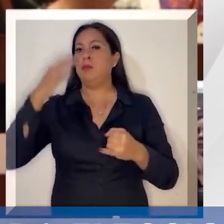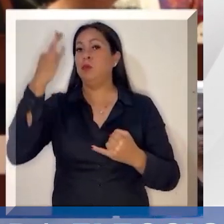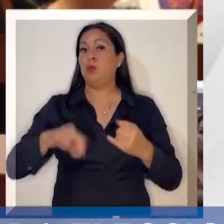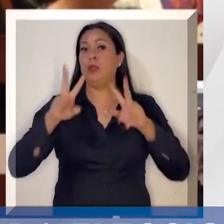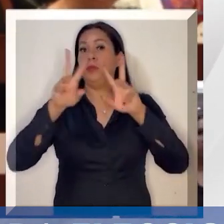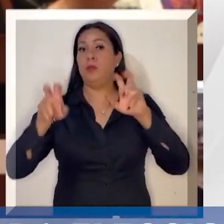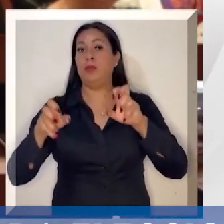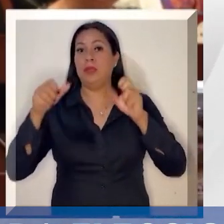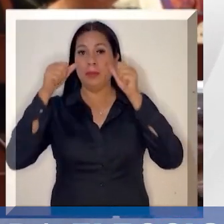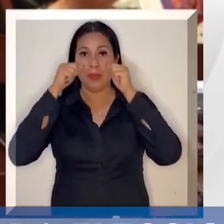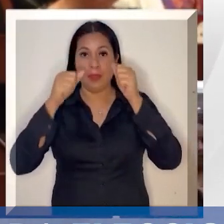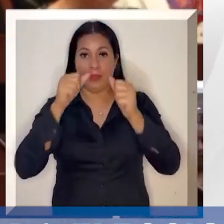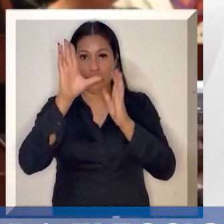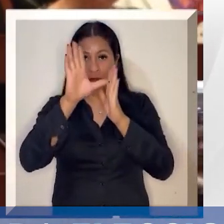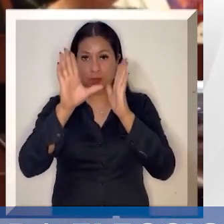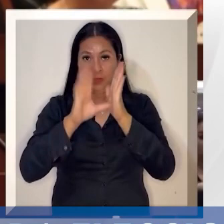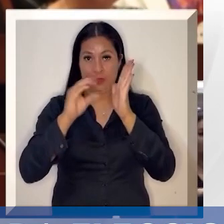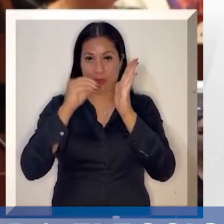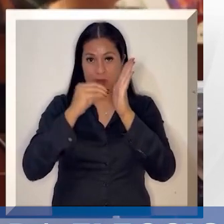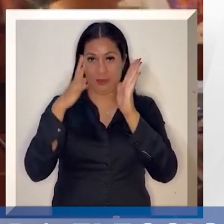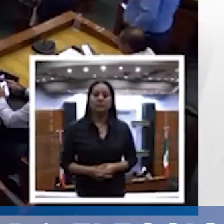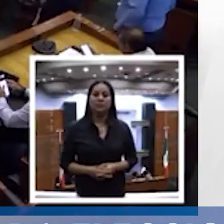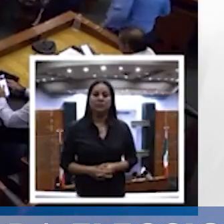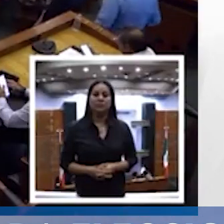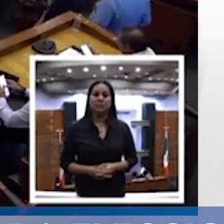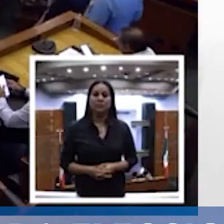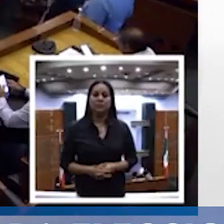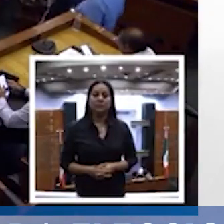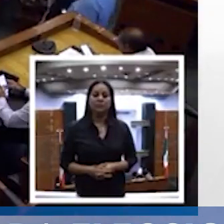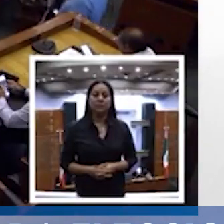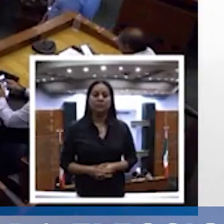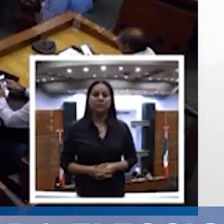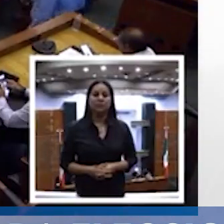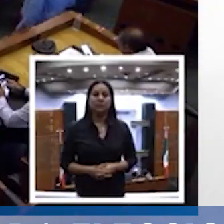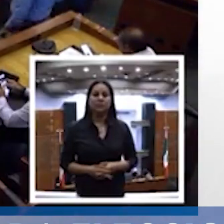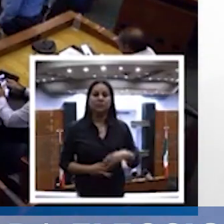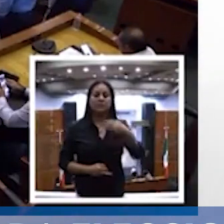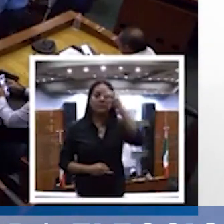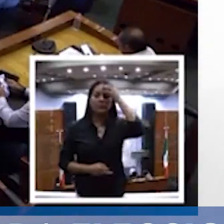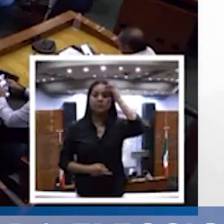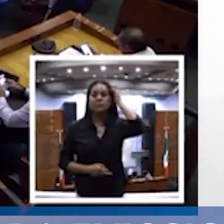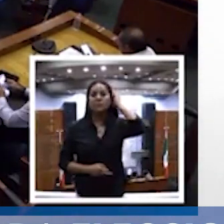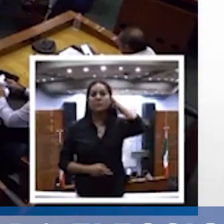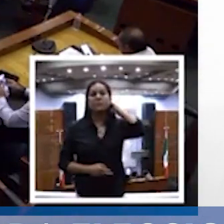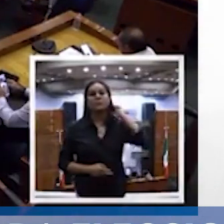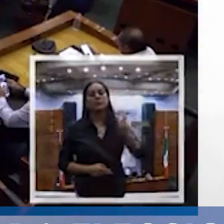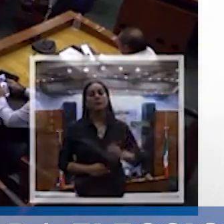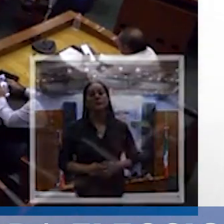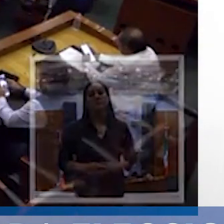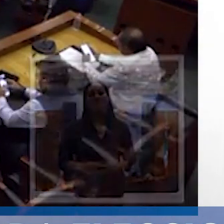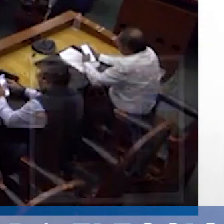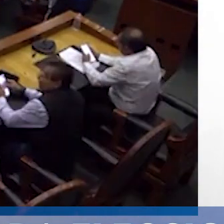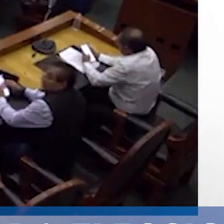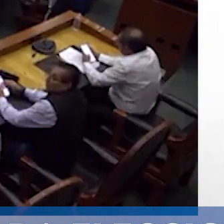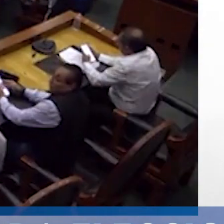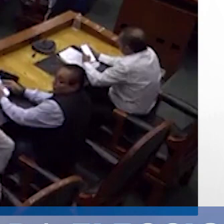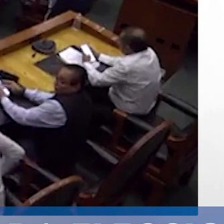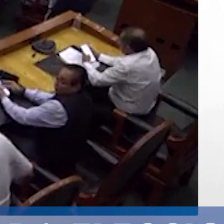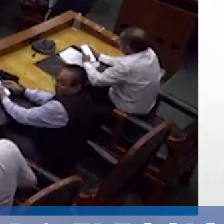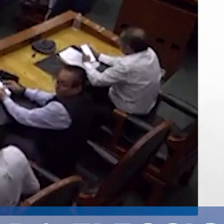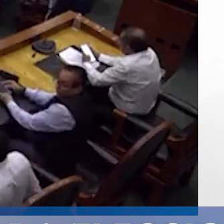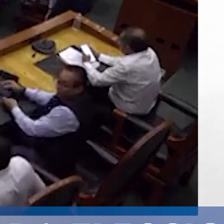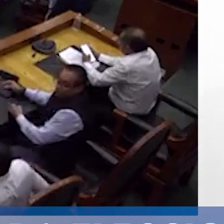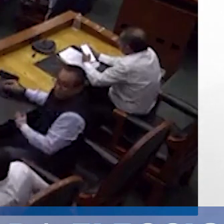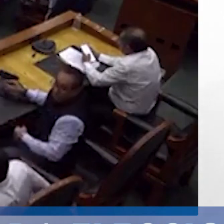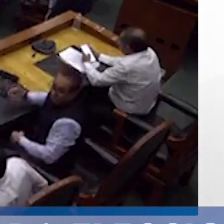asunto de nuestra agenda legislativa por su parte el secretario de la jucopo y líder de la bancada del Pri Héctor